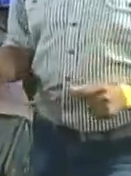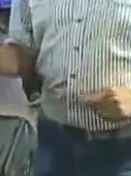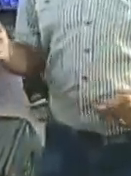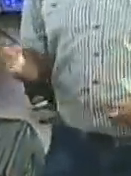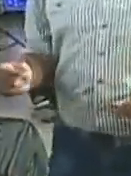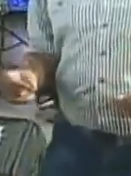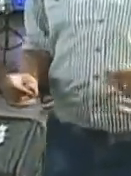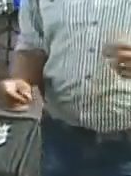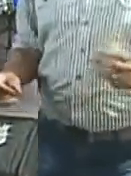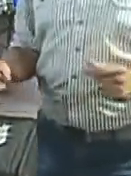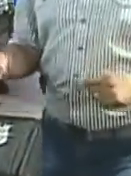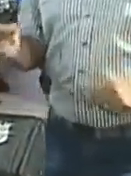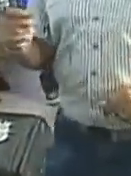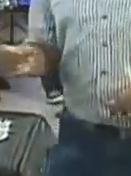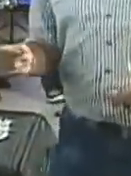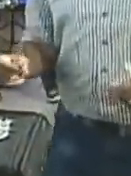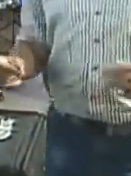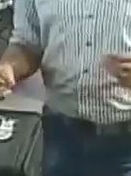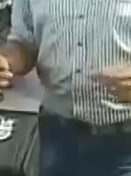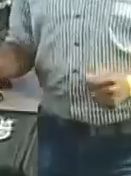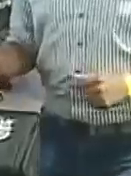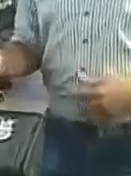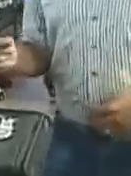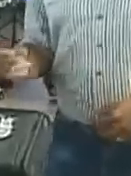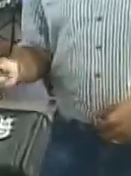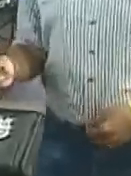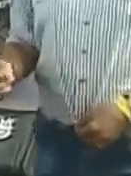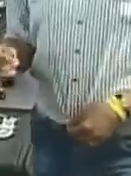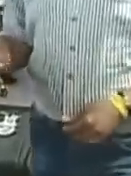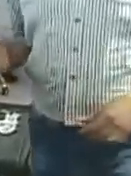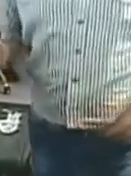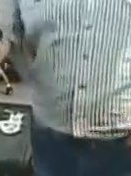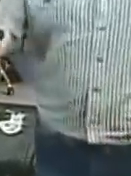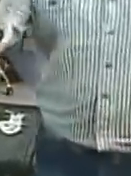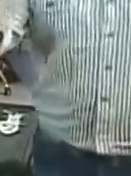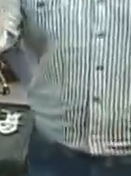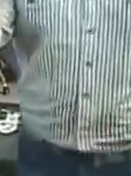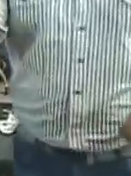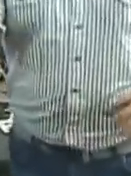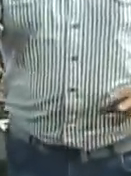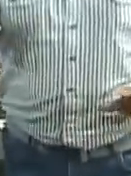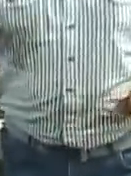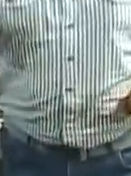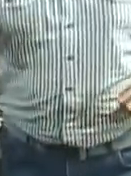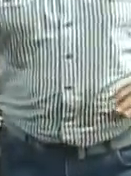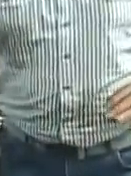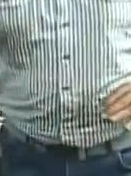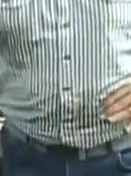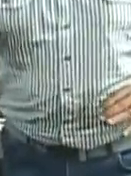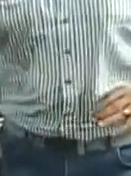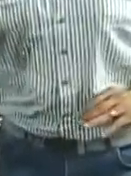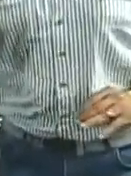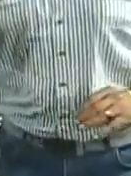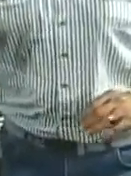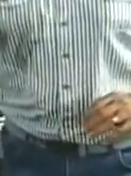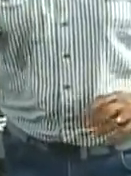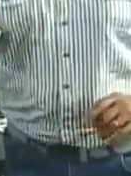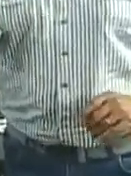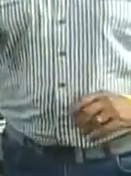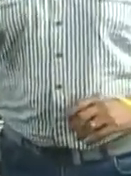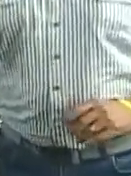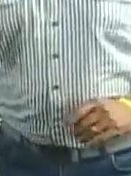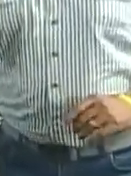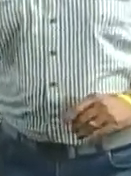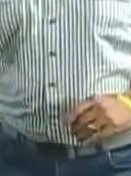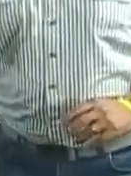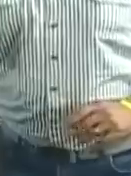de emprendimientos que exonera todas las tasas de inscripción en trámites administrativos vinculados a instituciones del Estado a fin de